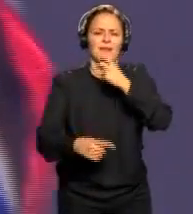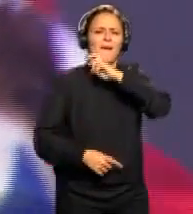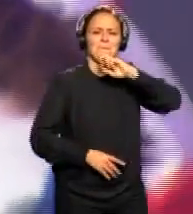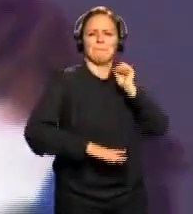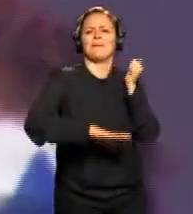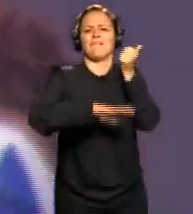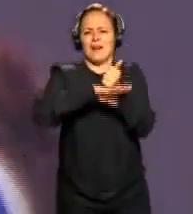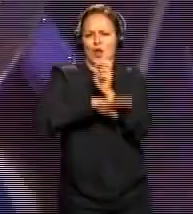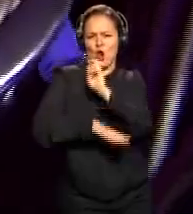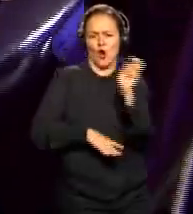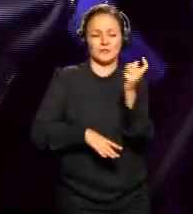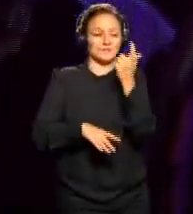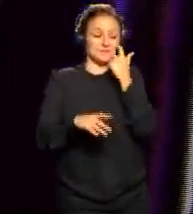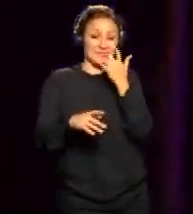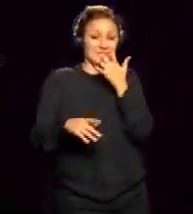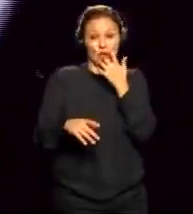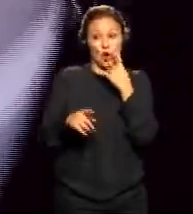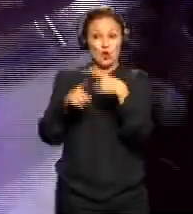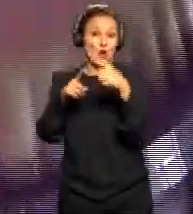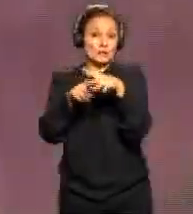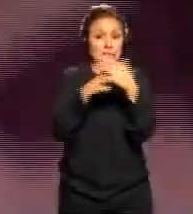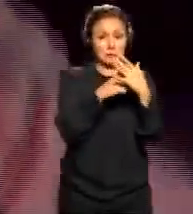acaso. Pero no todo tiene que ser